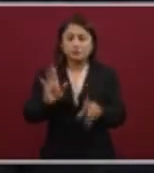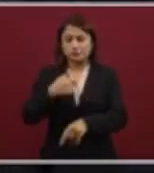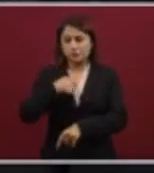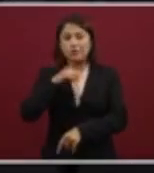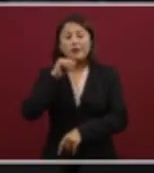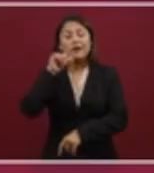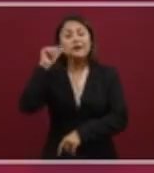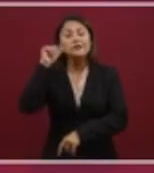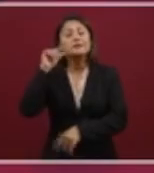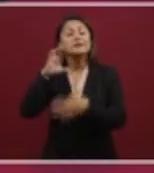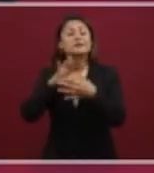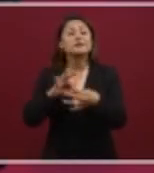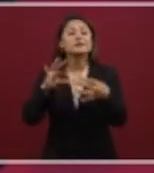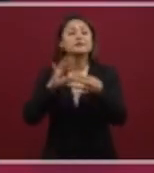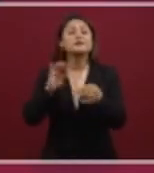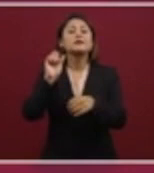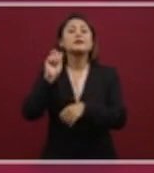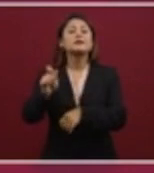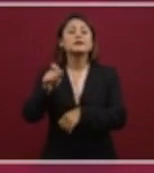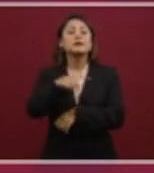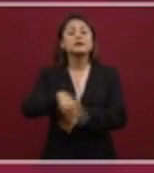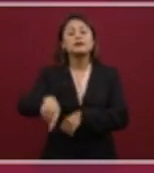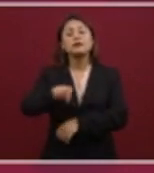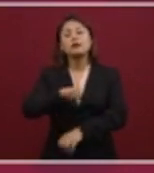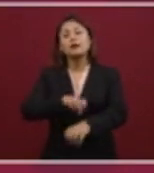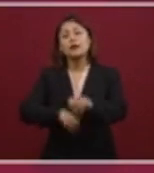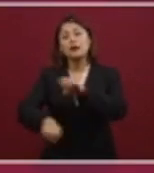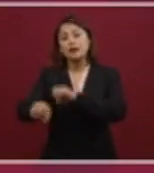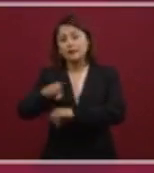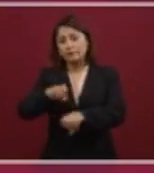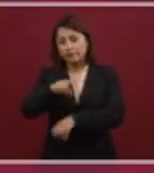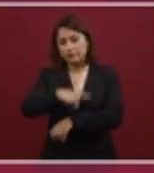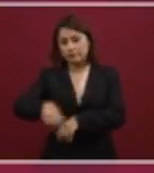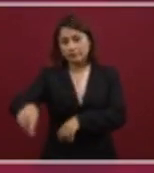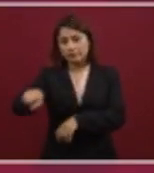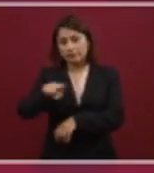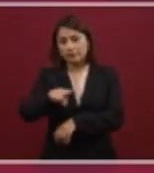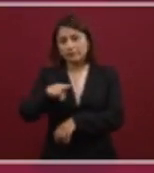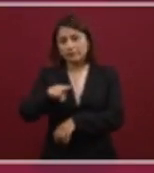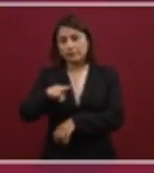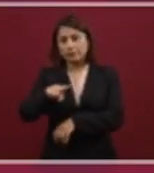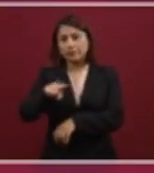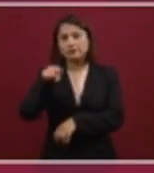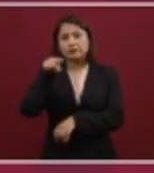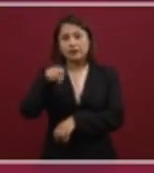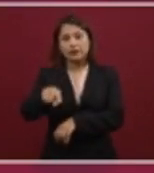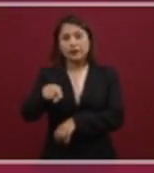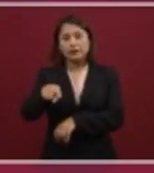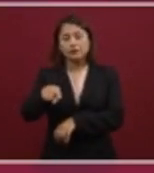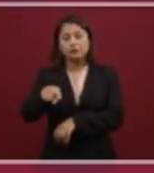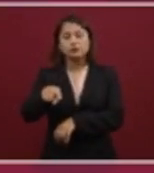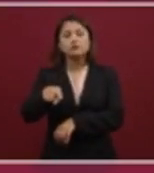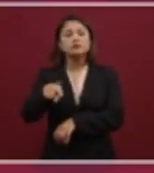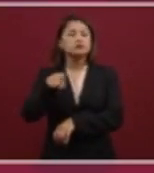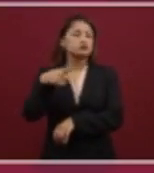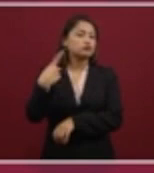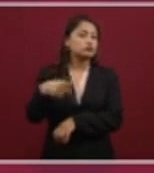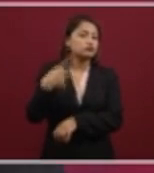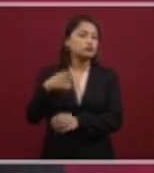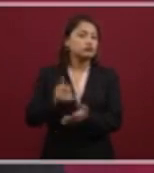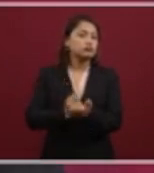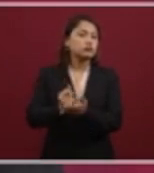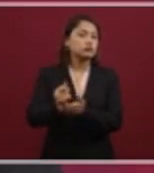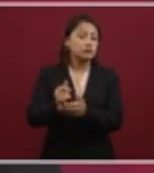ellos van a abrir o a cerrar la puerta.